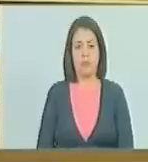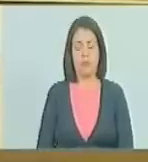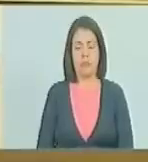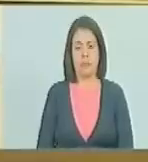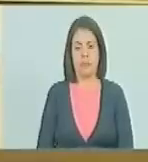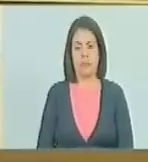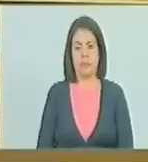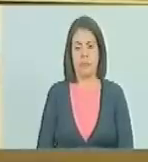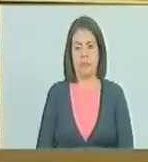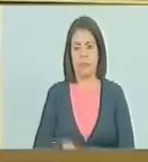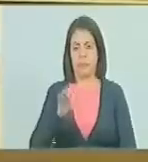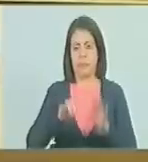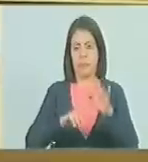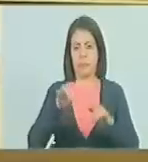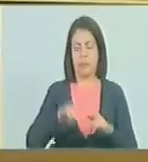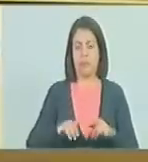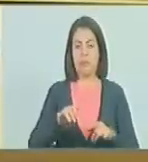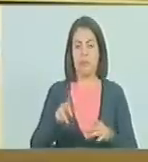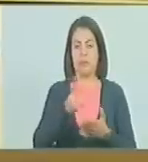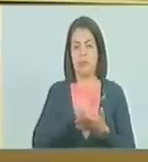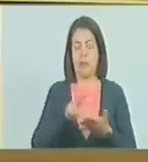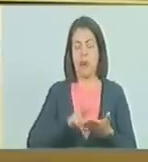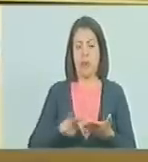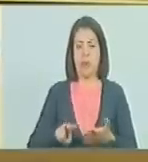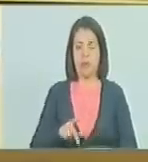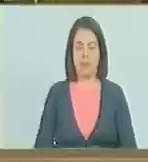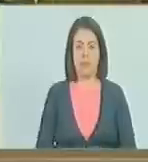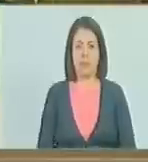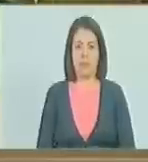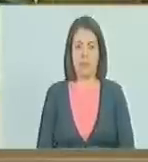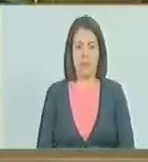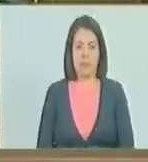Ciudadana secretaria, por favor, sírvase a dar lectura a la cuenta.